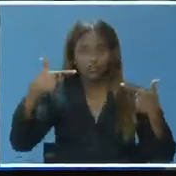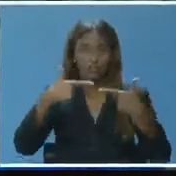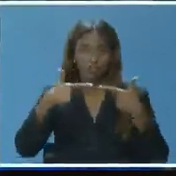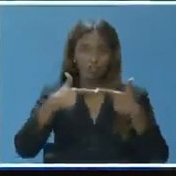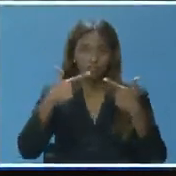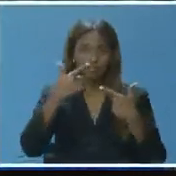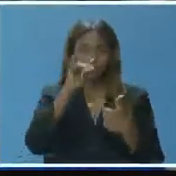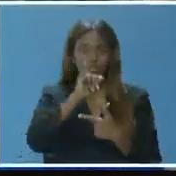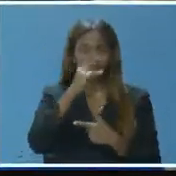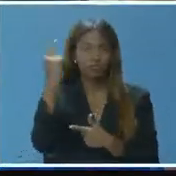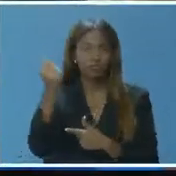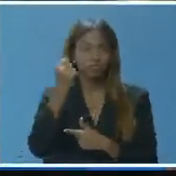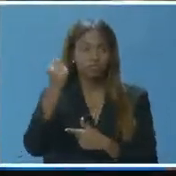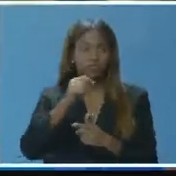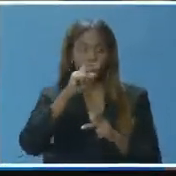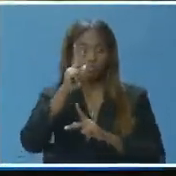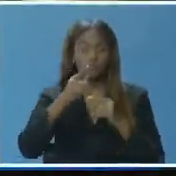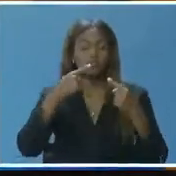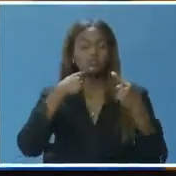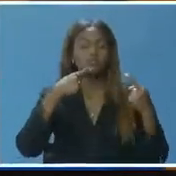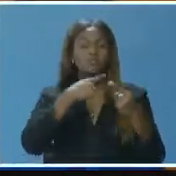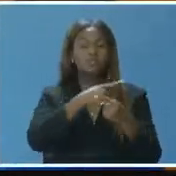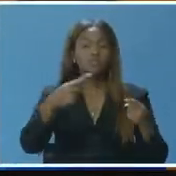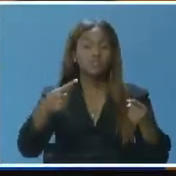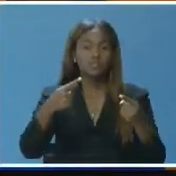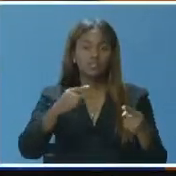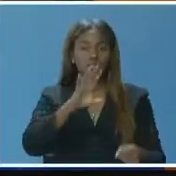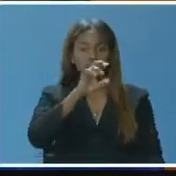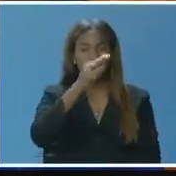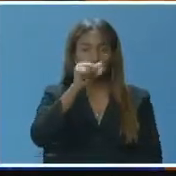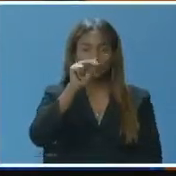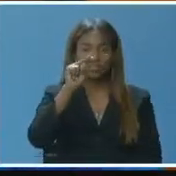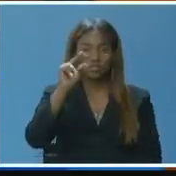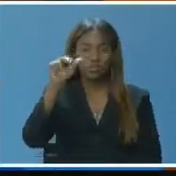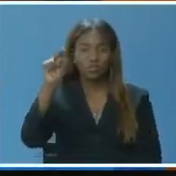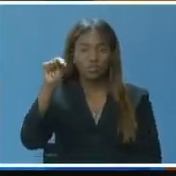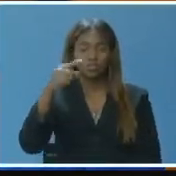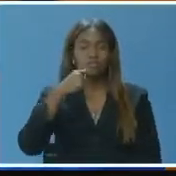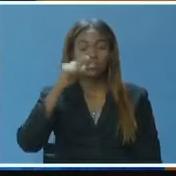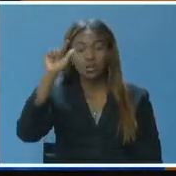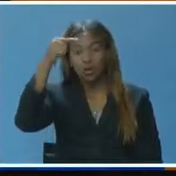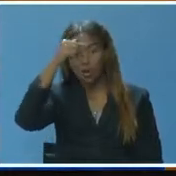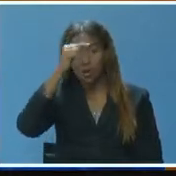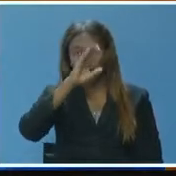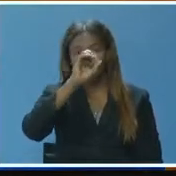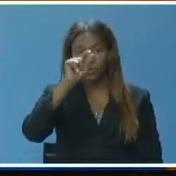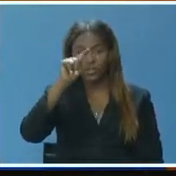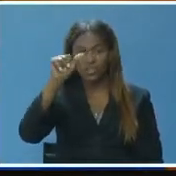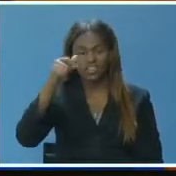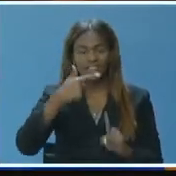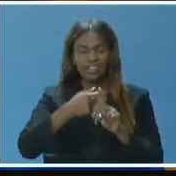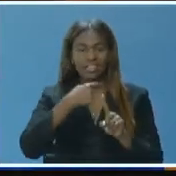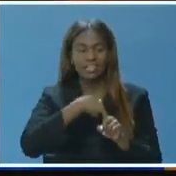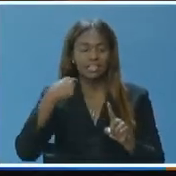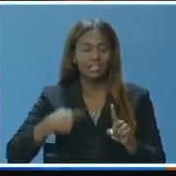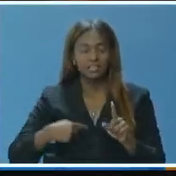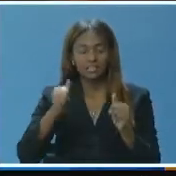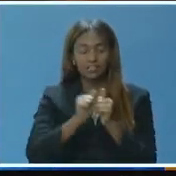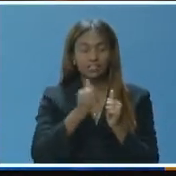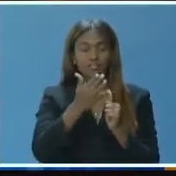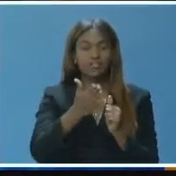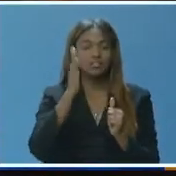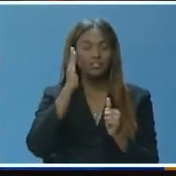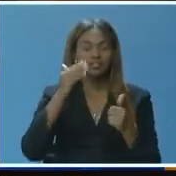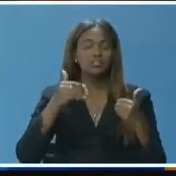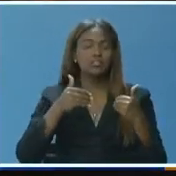martes, la agencia estatal de noticias Xinhua informó que el Partido Comunista de China y el Consejo de Estado